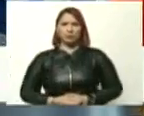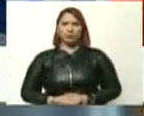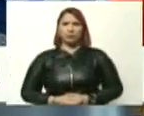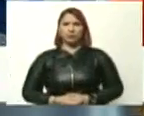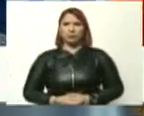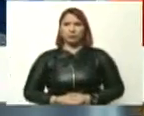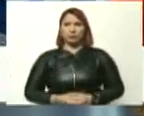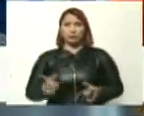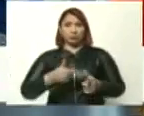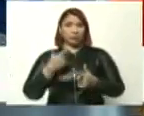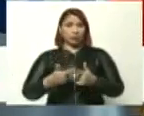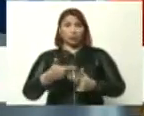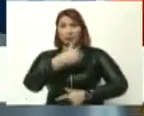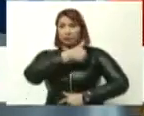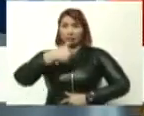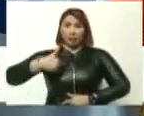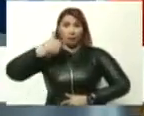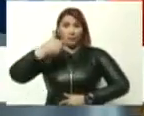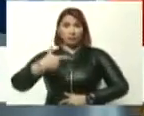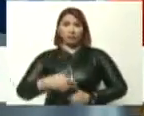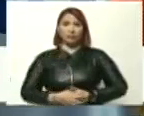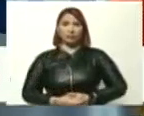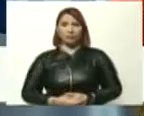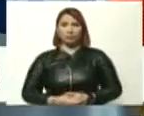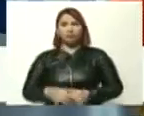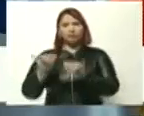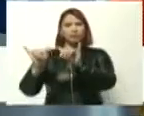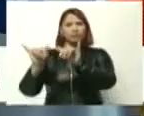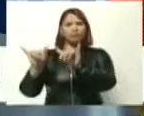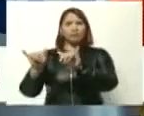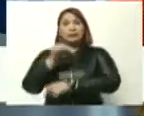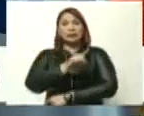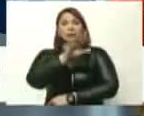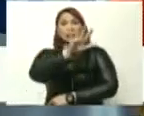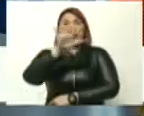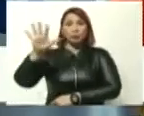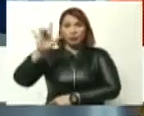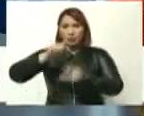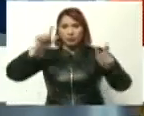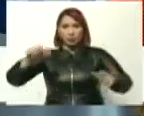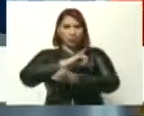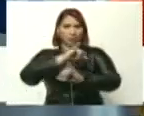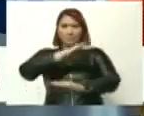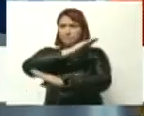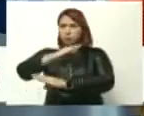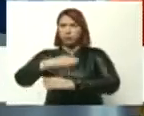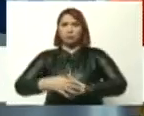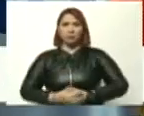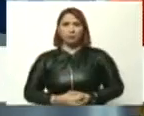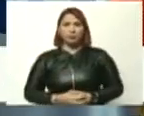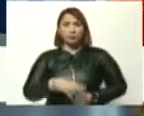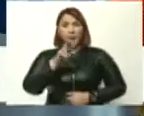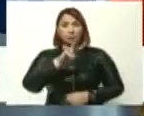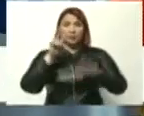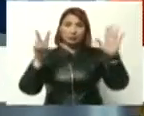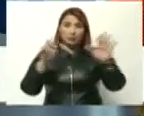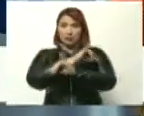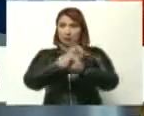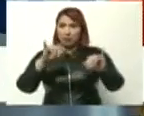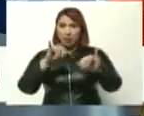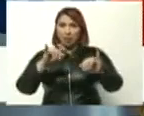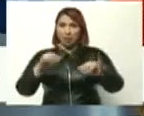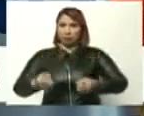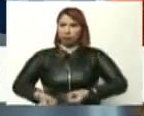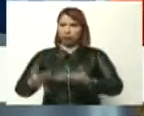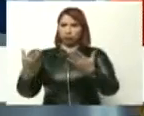En tal sentido, quiero destacar que de ellos 155 han sido imputados, 27 ya han sido